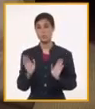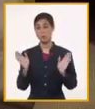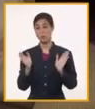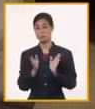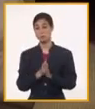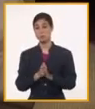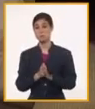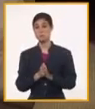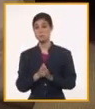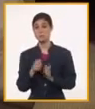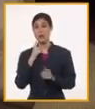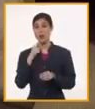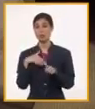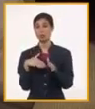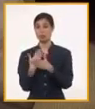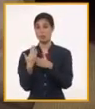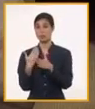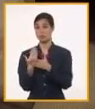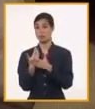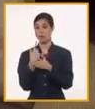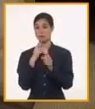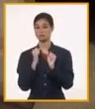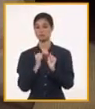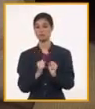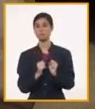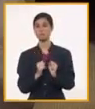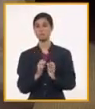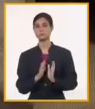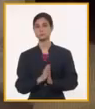Kigoma y de ahí